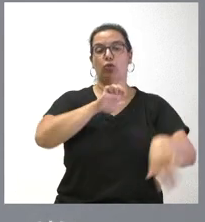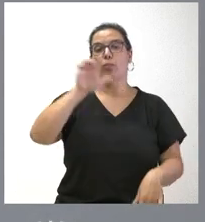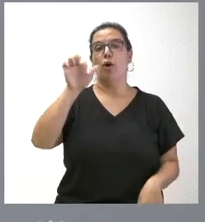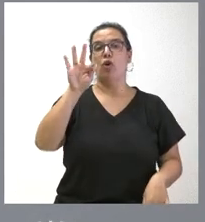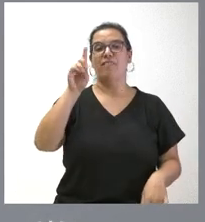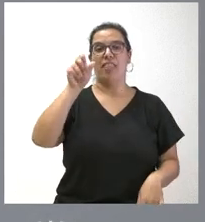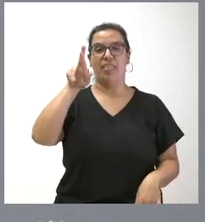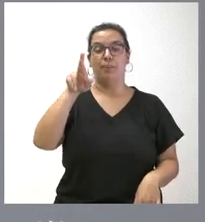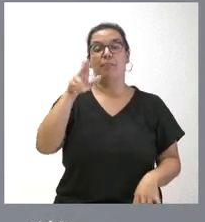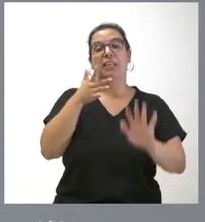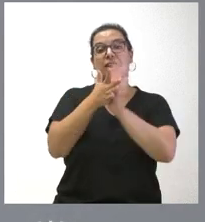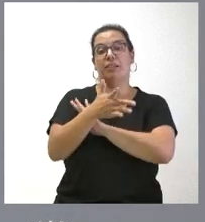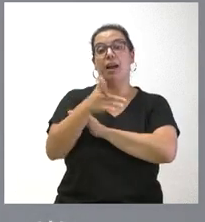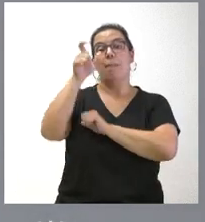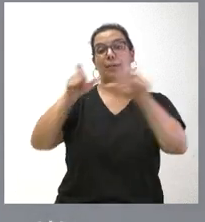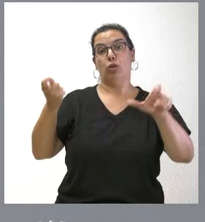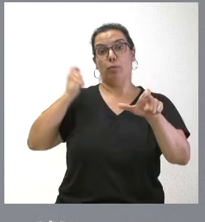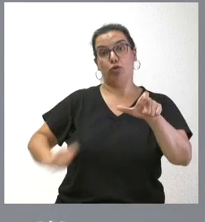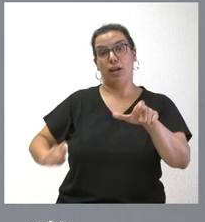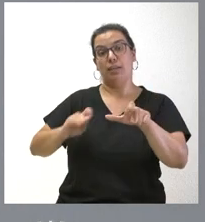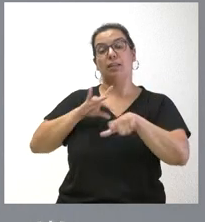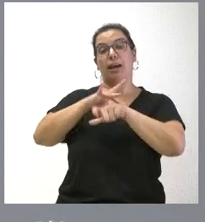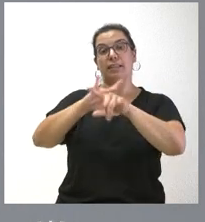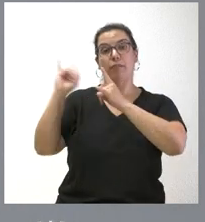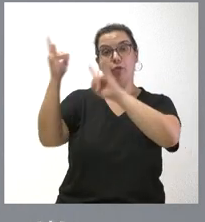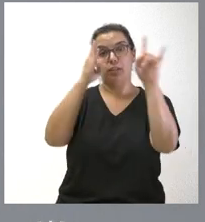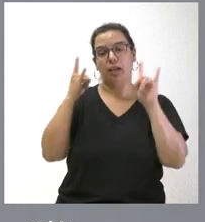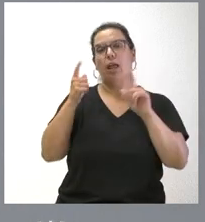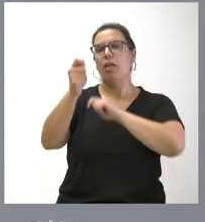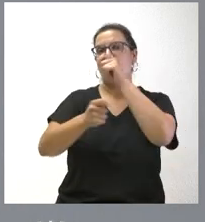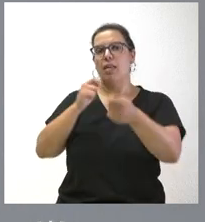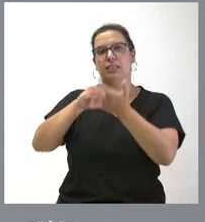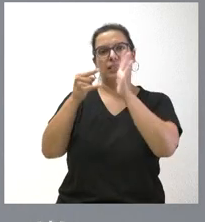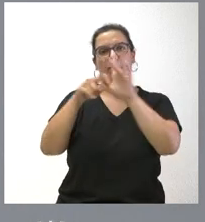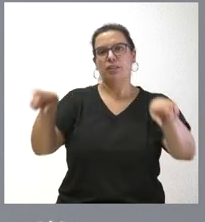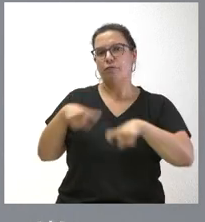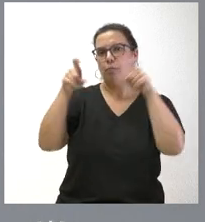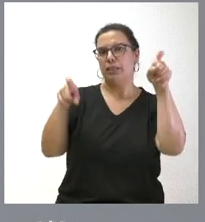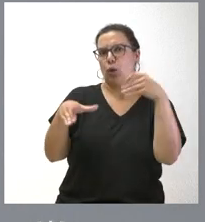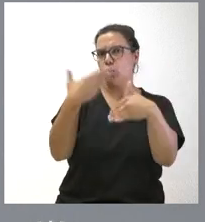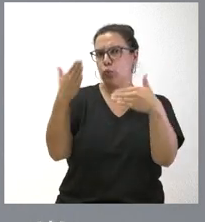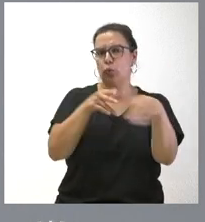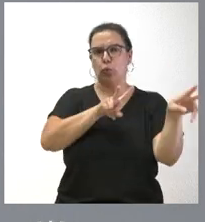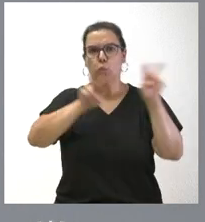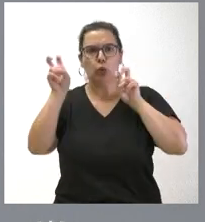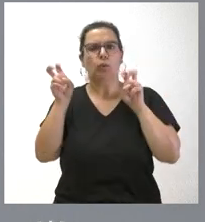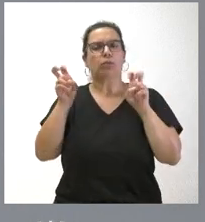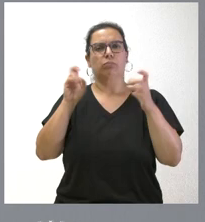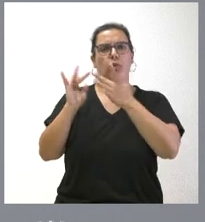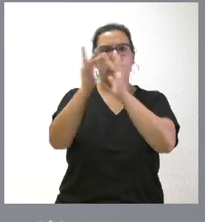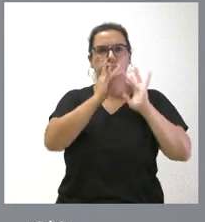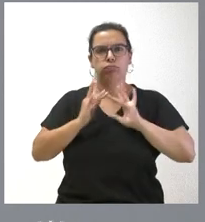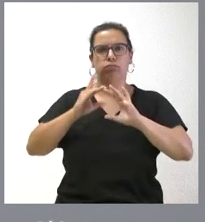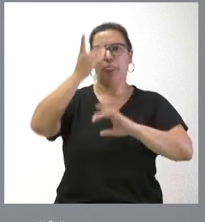les va a permitir dotar a estos agentes forestales de medios informáticos punteros eficientes e interconectado digitalmente